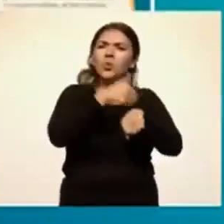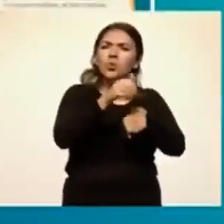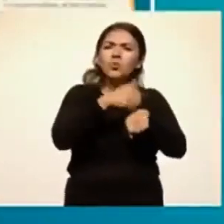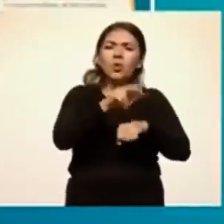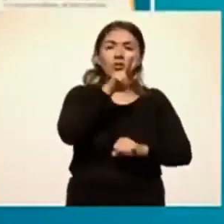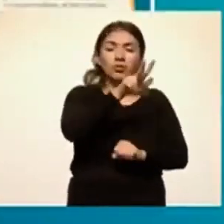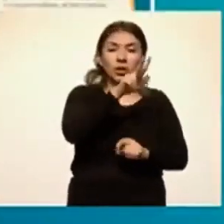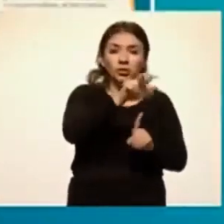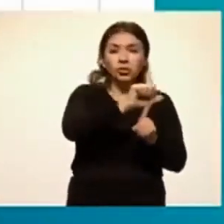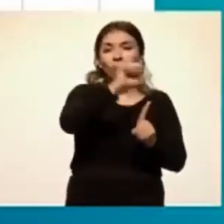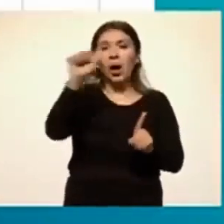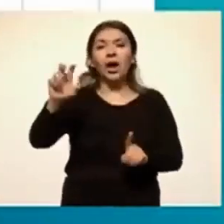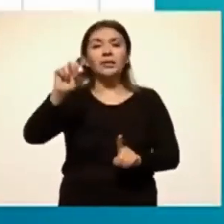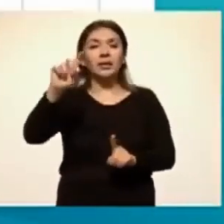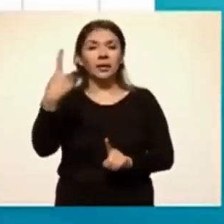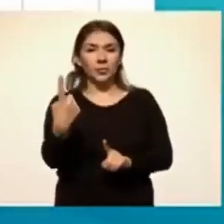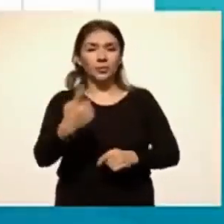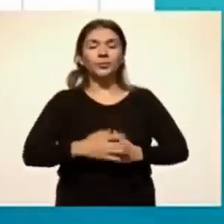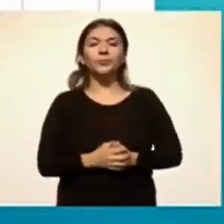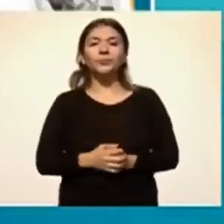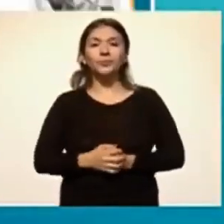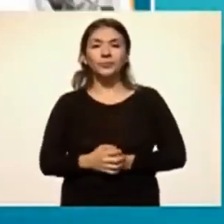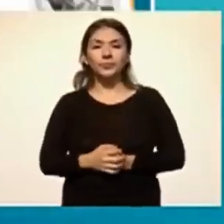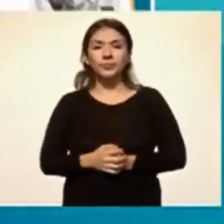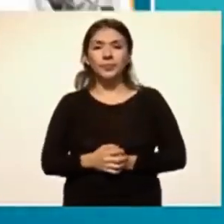páginas 18 y 31.